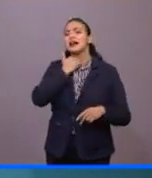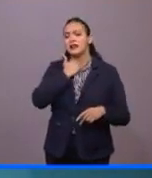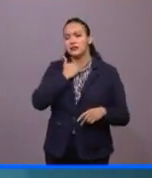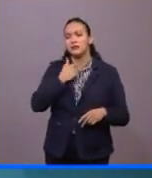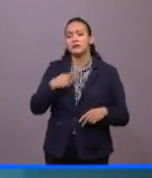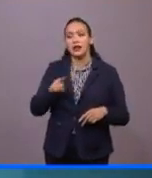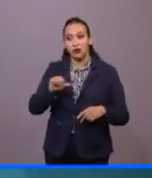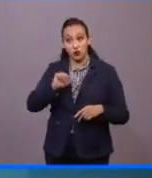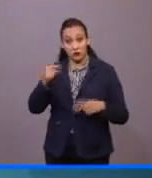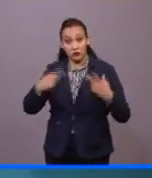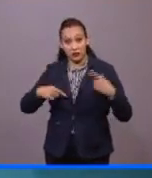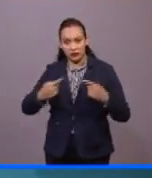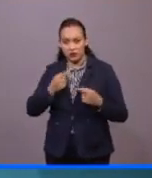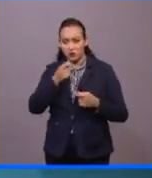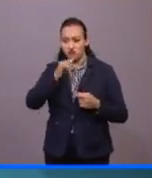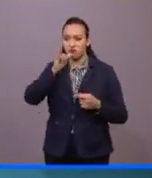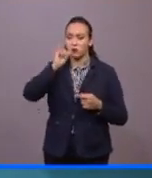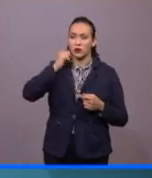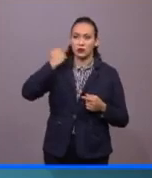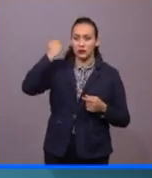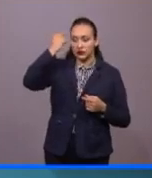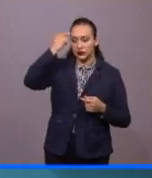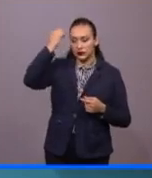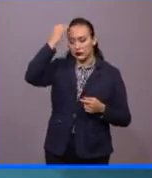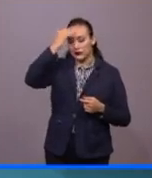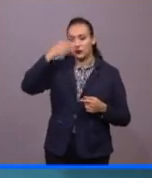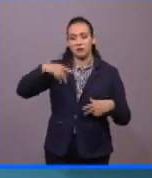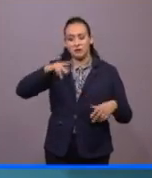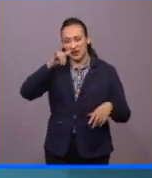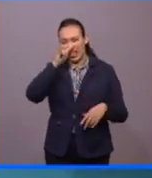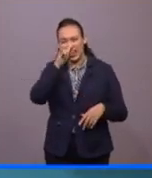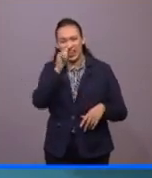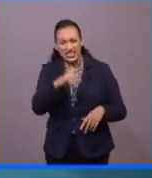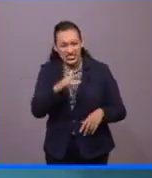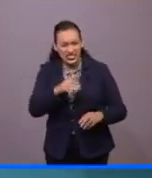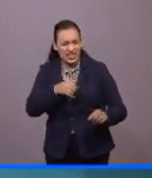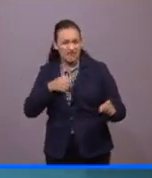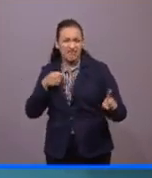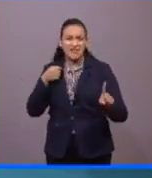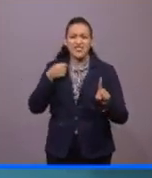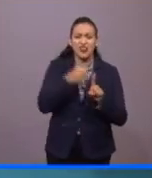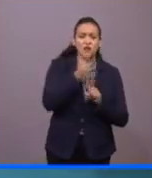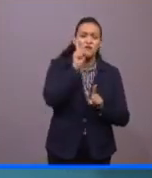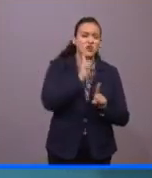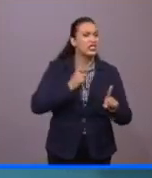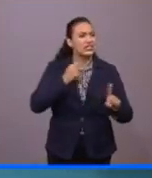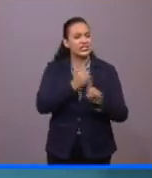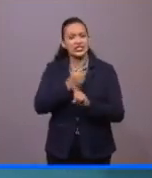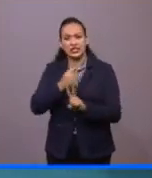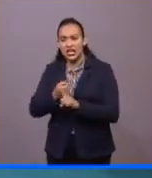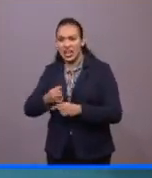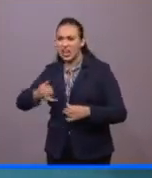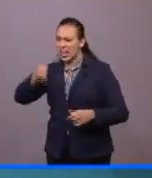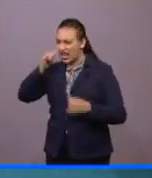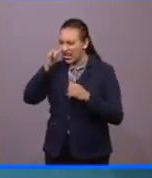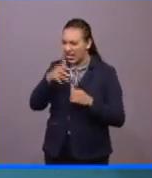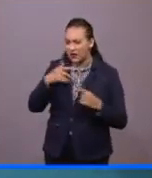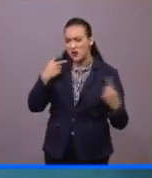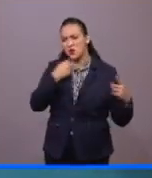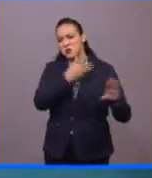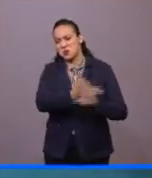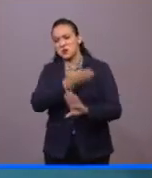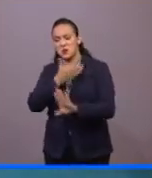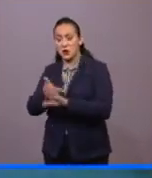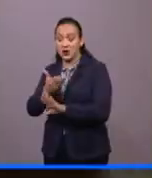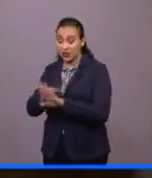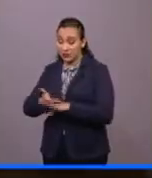podrían tenerlo. Y lo que a veces podría quedar con una violencia también cuestionable, pero menor, pasa a un